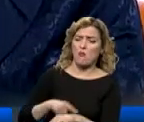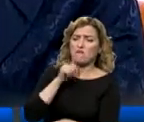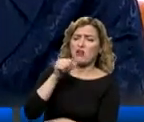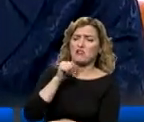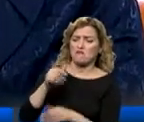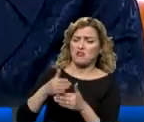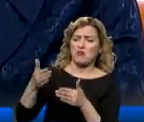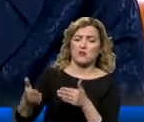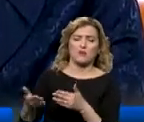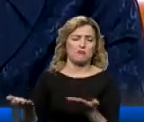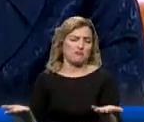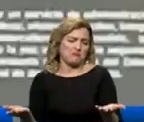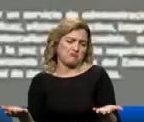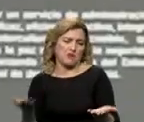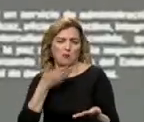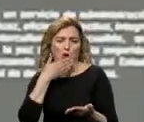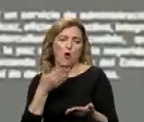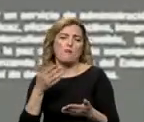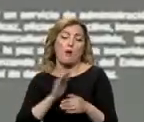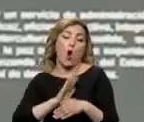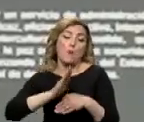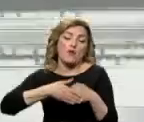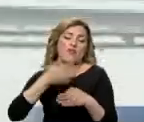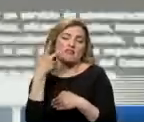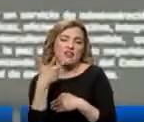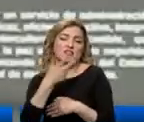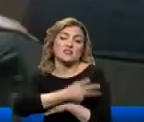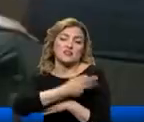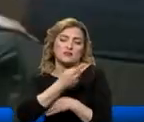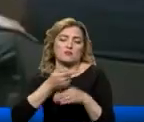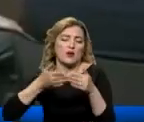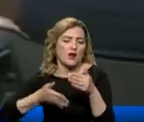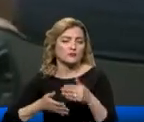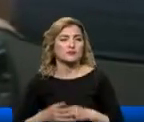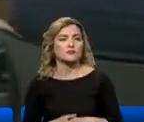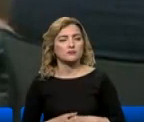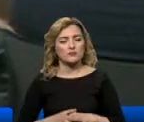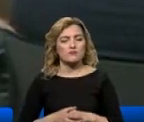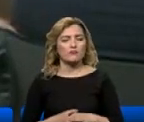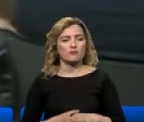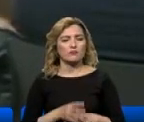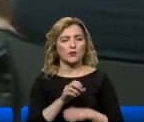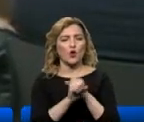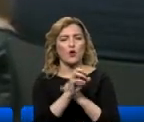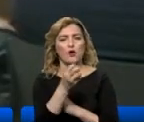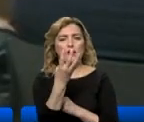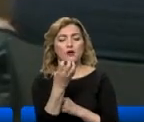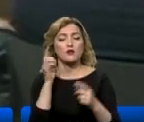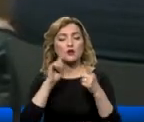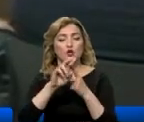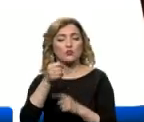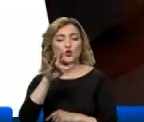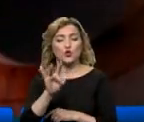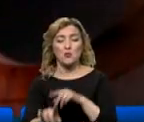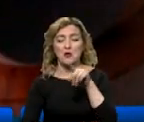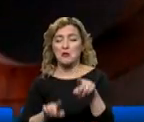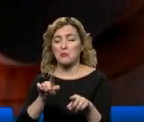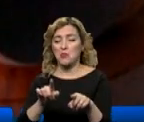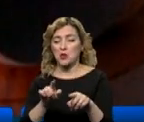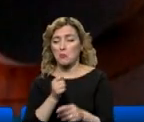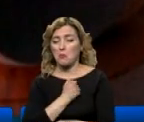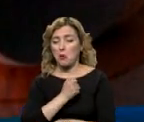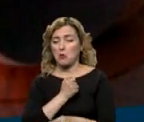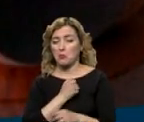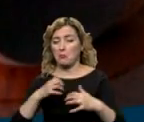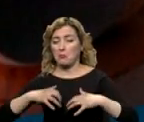falta del debido proceso. La evaluación de los jueces también reveló que entre el 2014 y el 2018 hubo magistrados que aumentaron